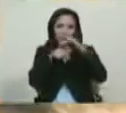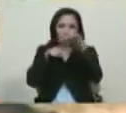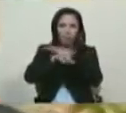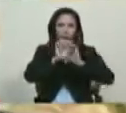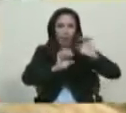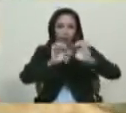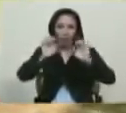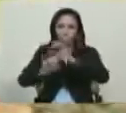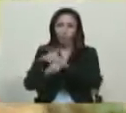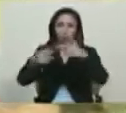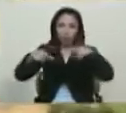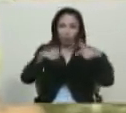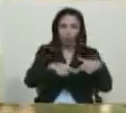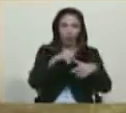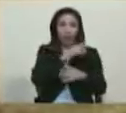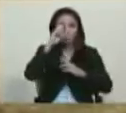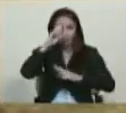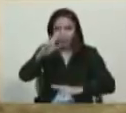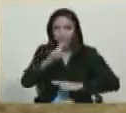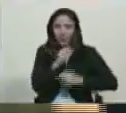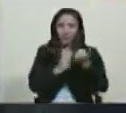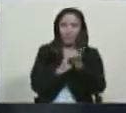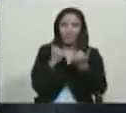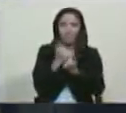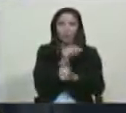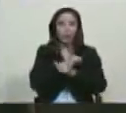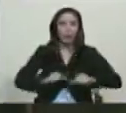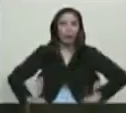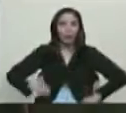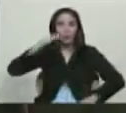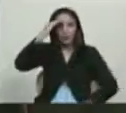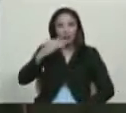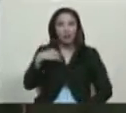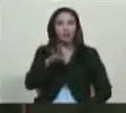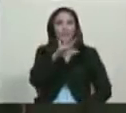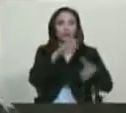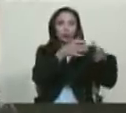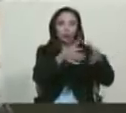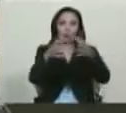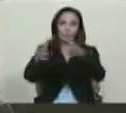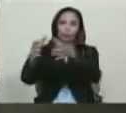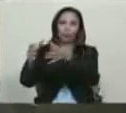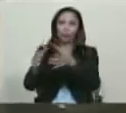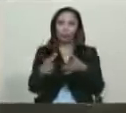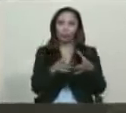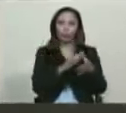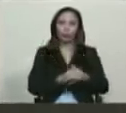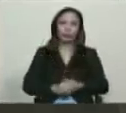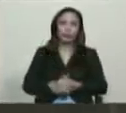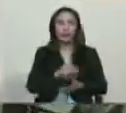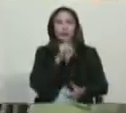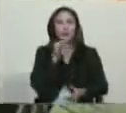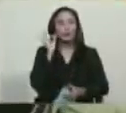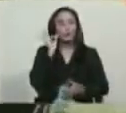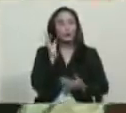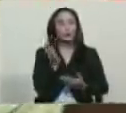del país recibiendo el respaldo de soldados y tropas de los cinco componentes del cuerpo castrense maría jiménez la noticia